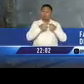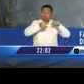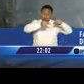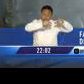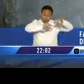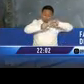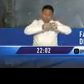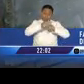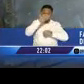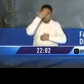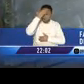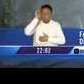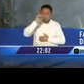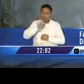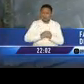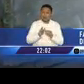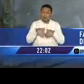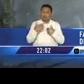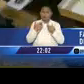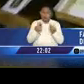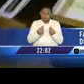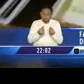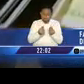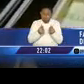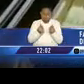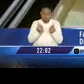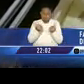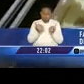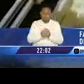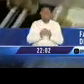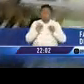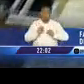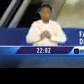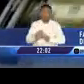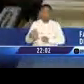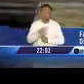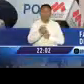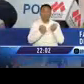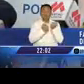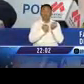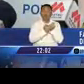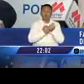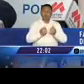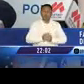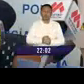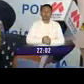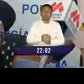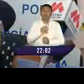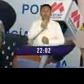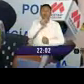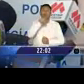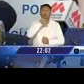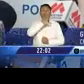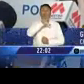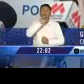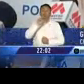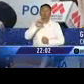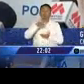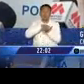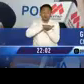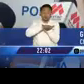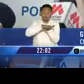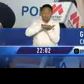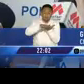el conocimiento para imprimir en alta calidad, para lo cual contaban con el apoyo de 2.500 planchas con soportes de